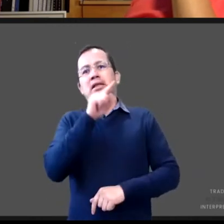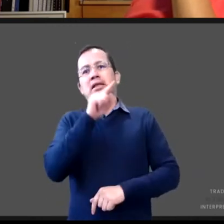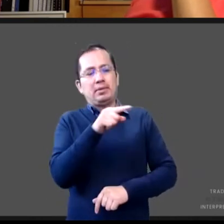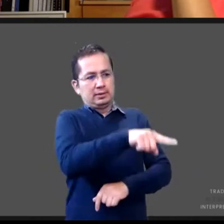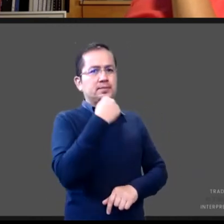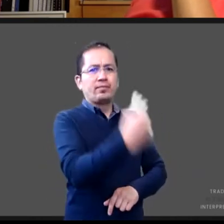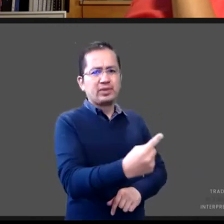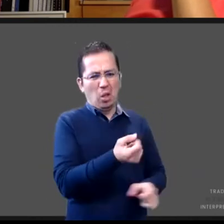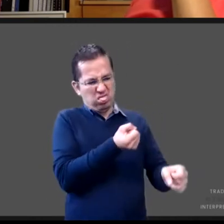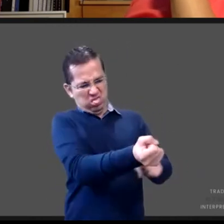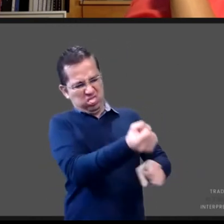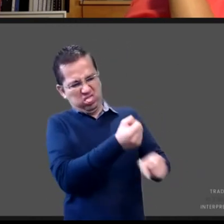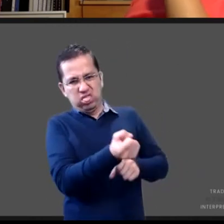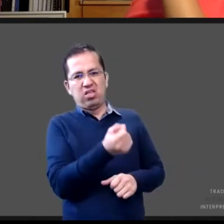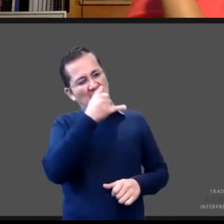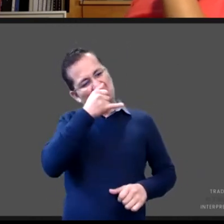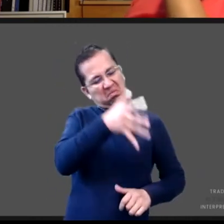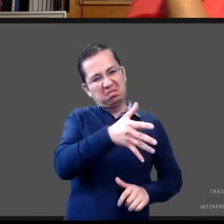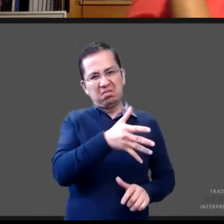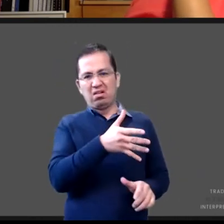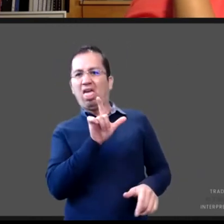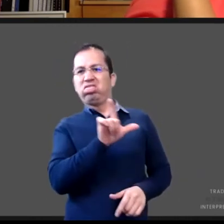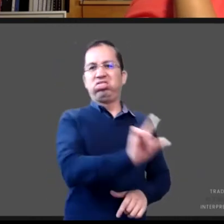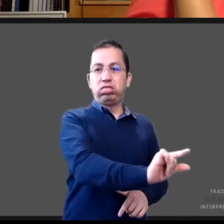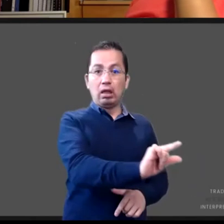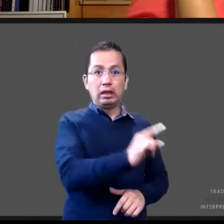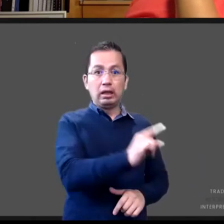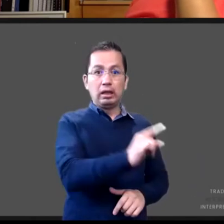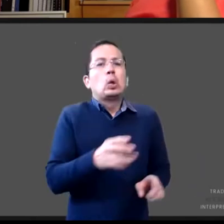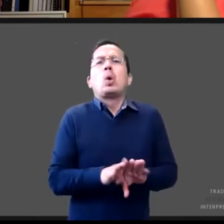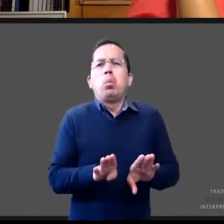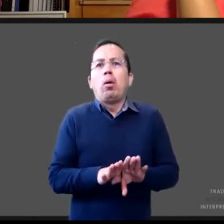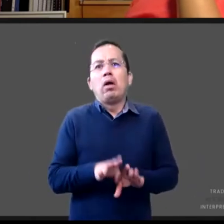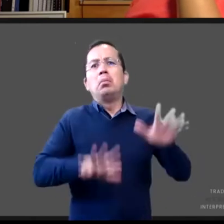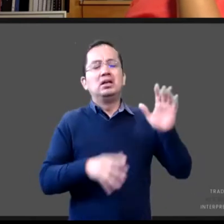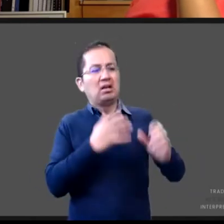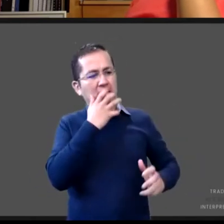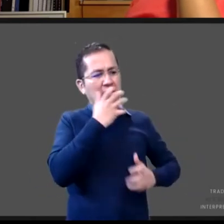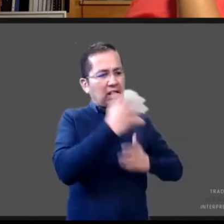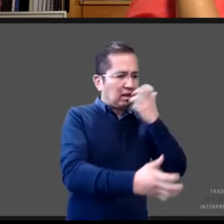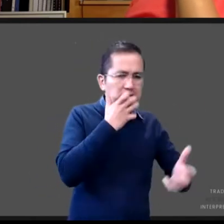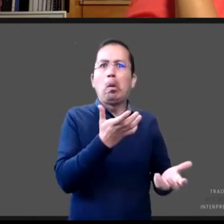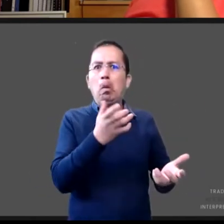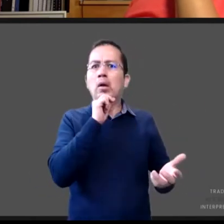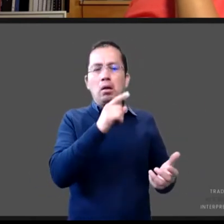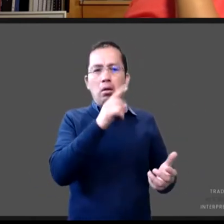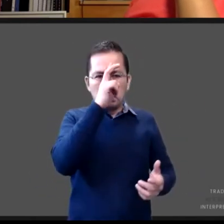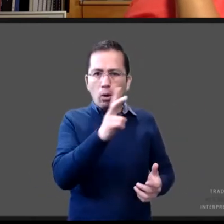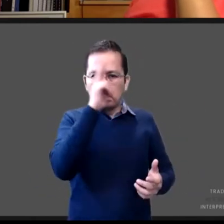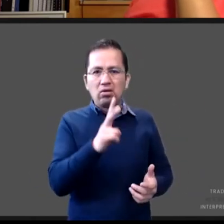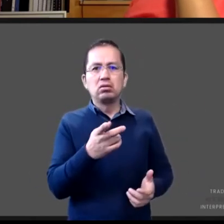humillante y cruel, que empieza desde los gritos y termina con la